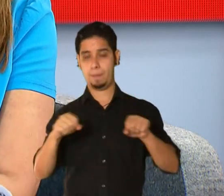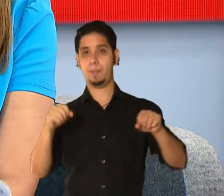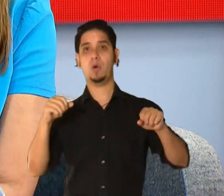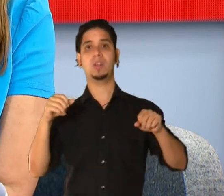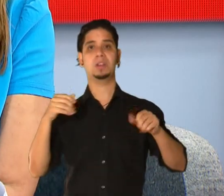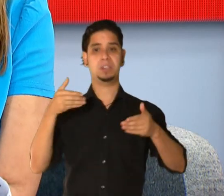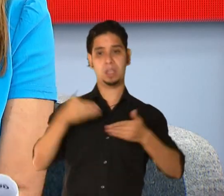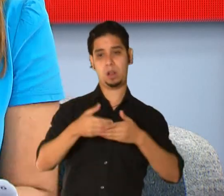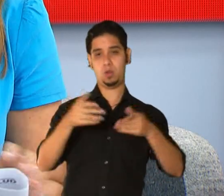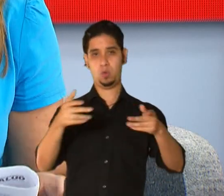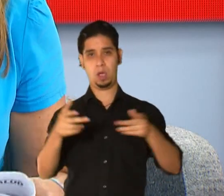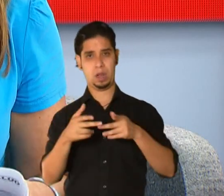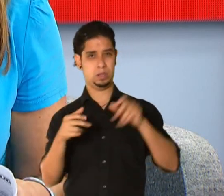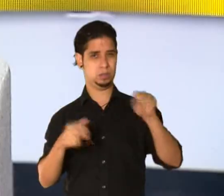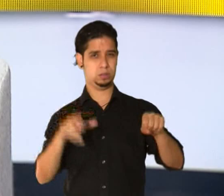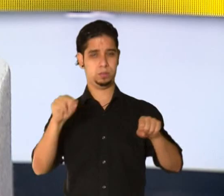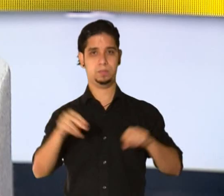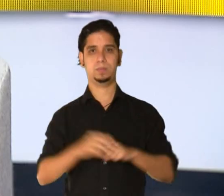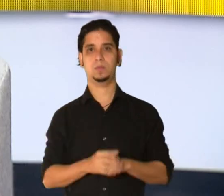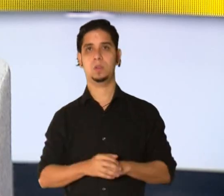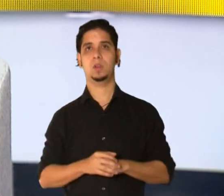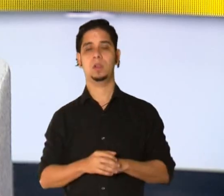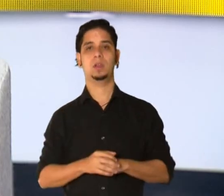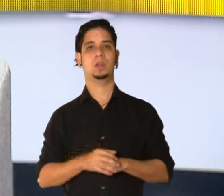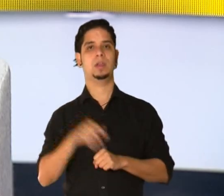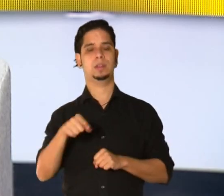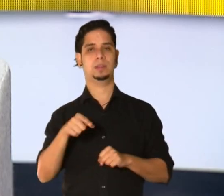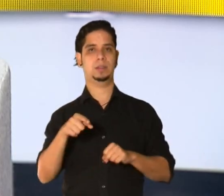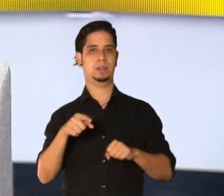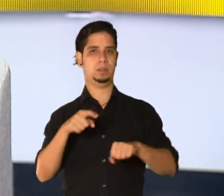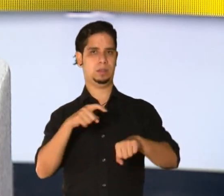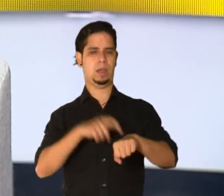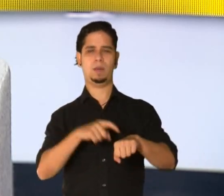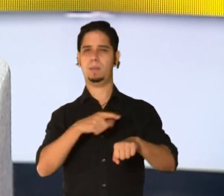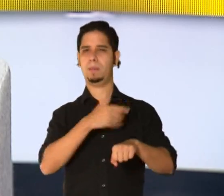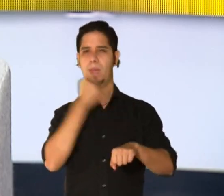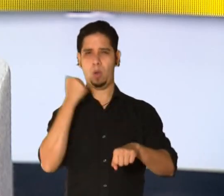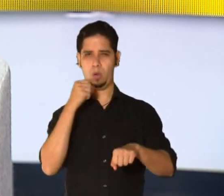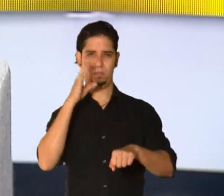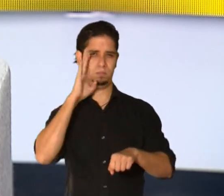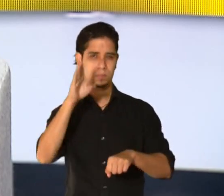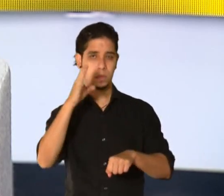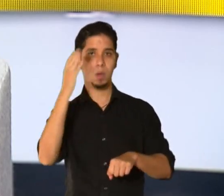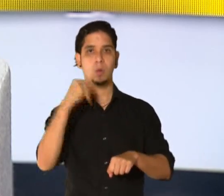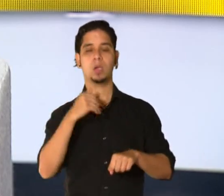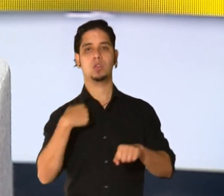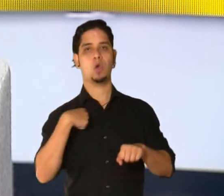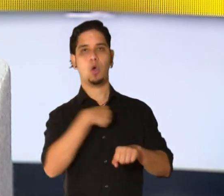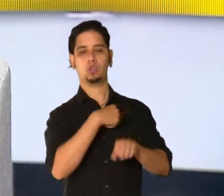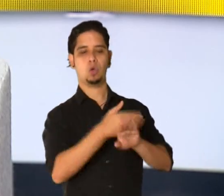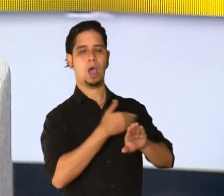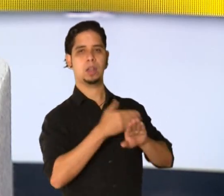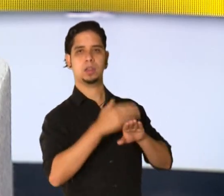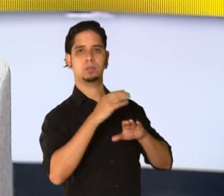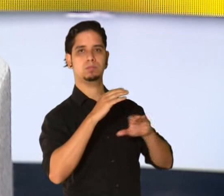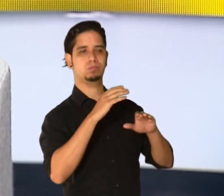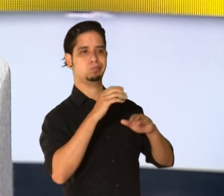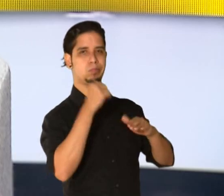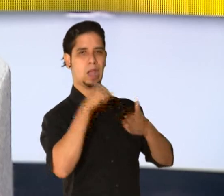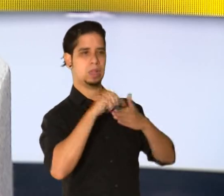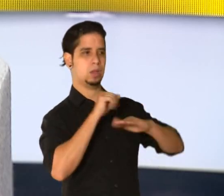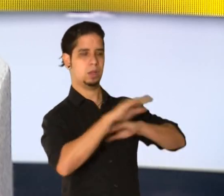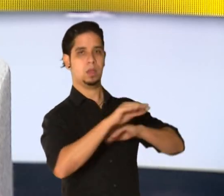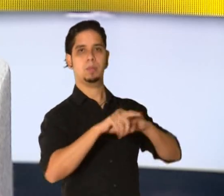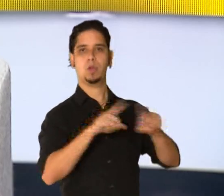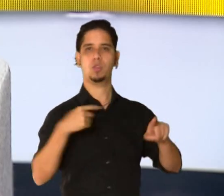la llegada a las comunidades. Bueno, esta vez vamos a hacerlo mejor, porque honestamente la primera vez lo que hicimos fue enviarles una comunicación, pero creo que ahora necesitamos ser